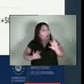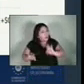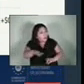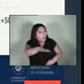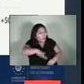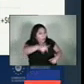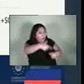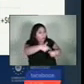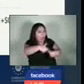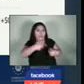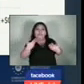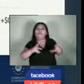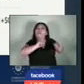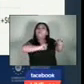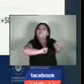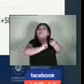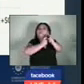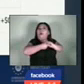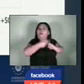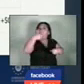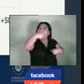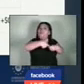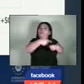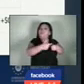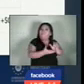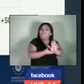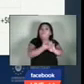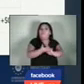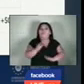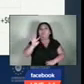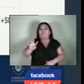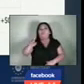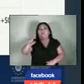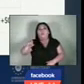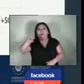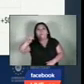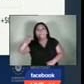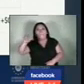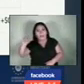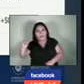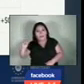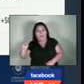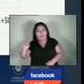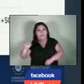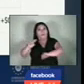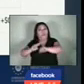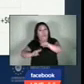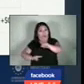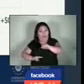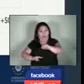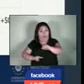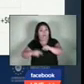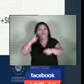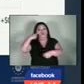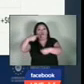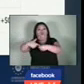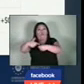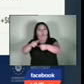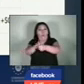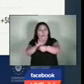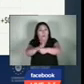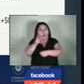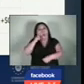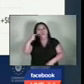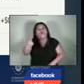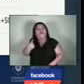cierto ya están ya están cobrando 4 dólares con 20 centavos en el servicio completo el autoservicio